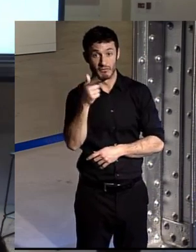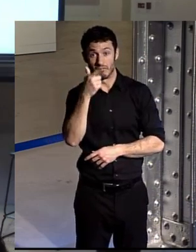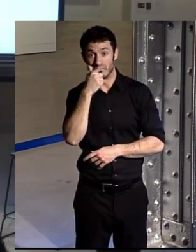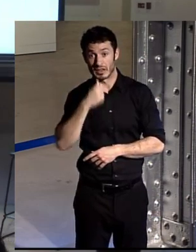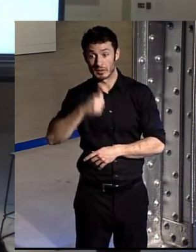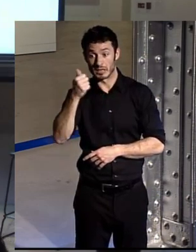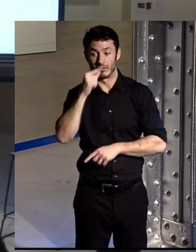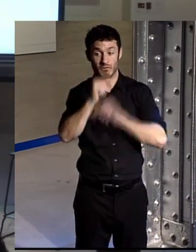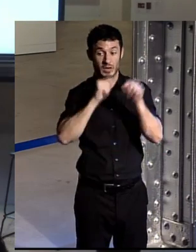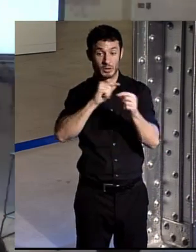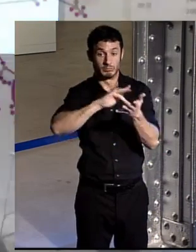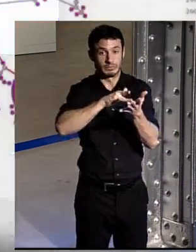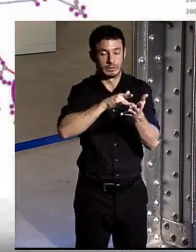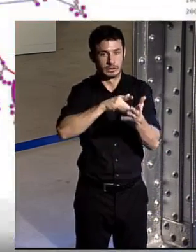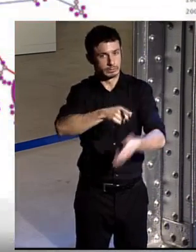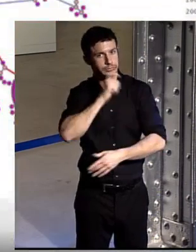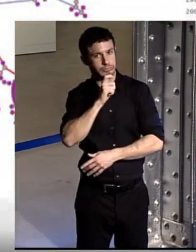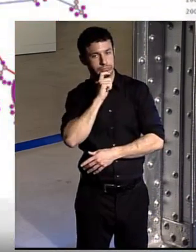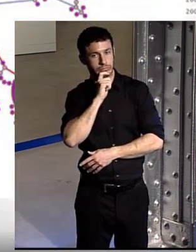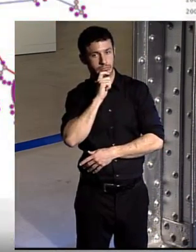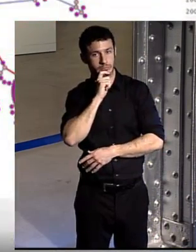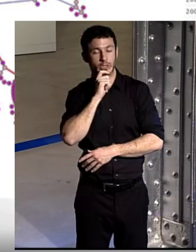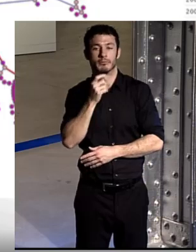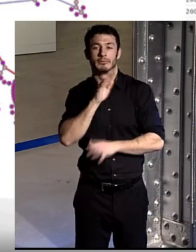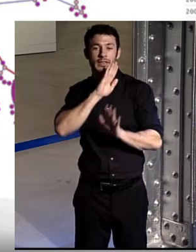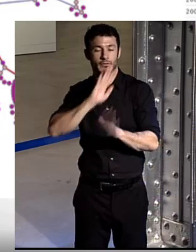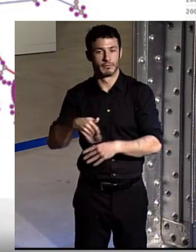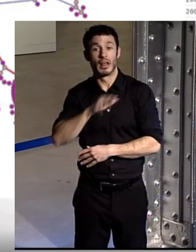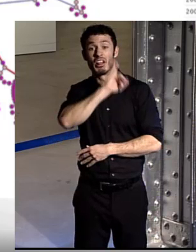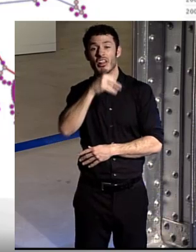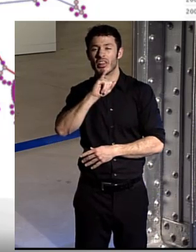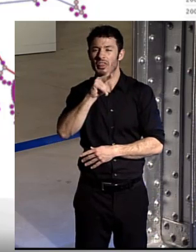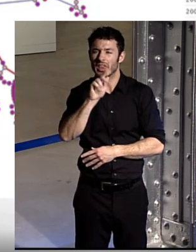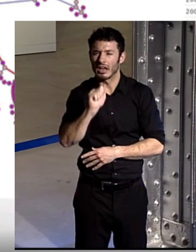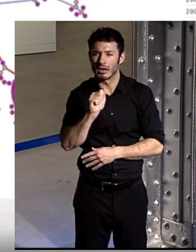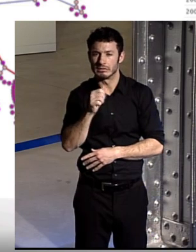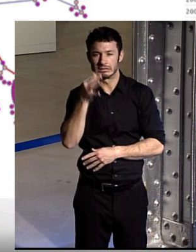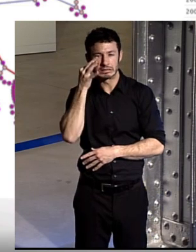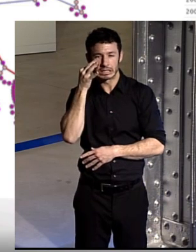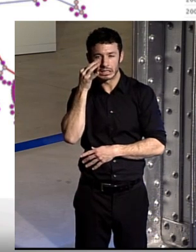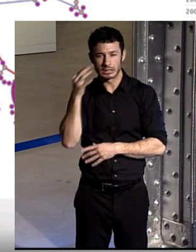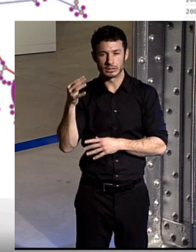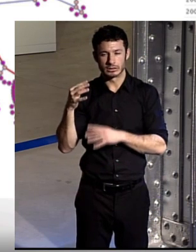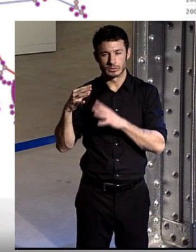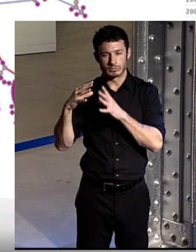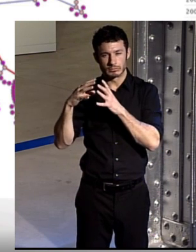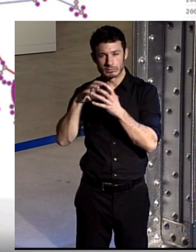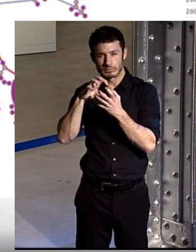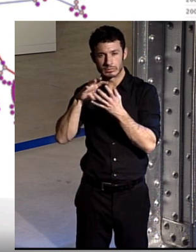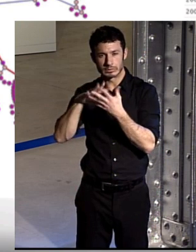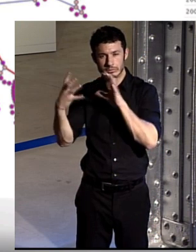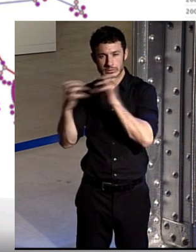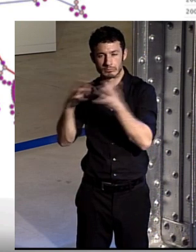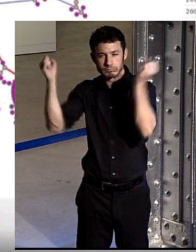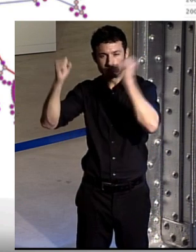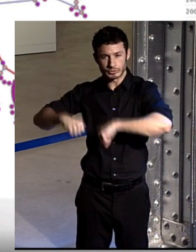para terminar, el Zika. El Zika realmente es una conspiración, un contubernio